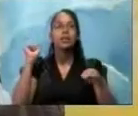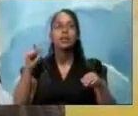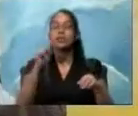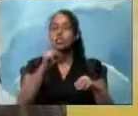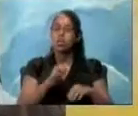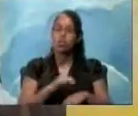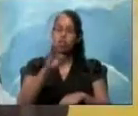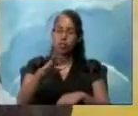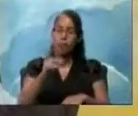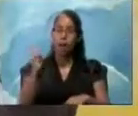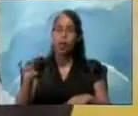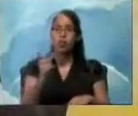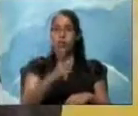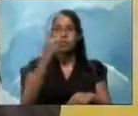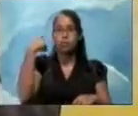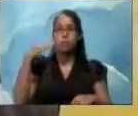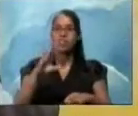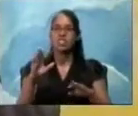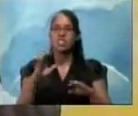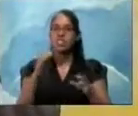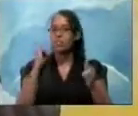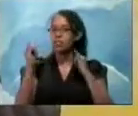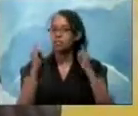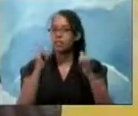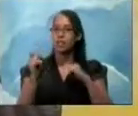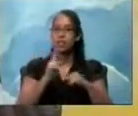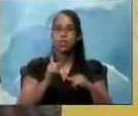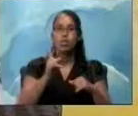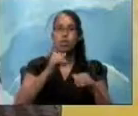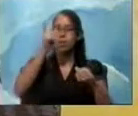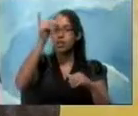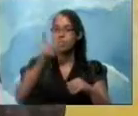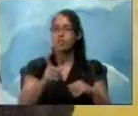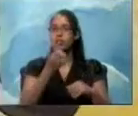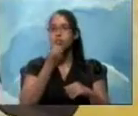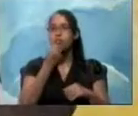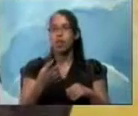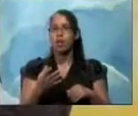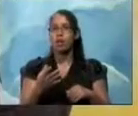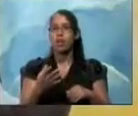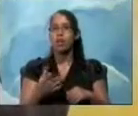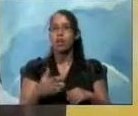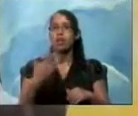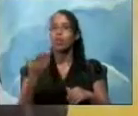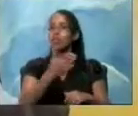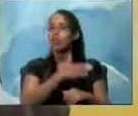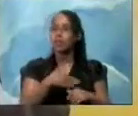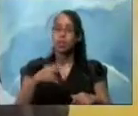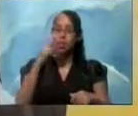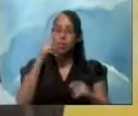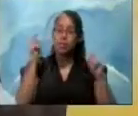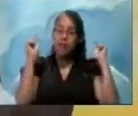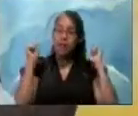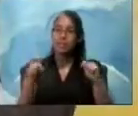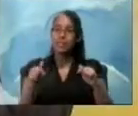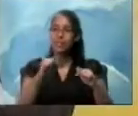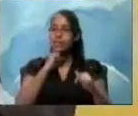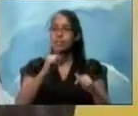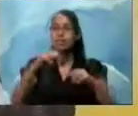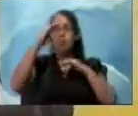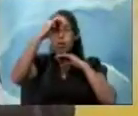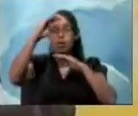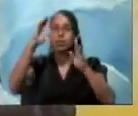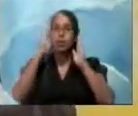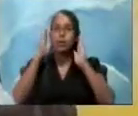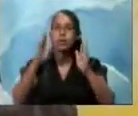soltaban a alguien, parecía que la fiesta no iban a ser buenos. Pero lo que quiero que observemos acá, y tenemos que tomar en